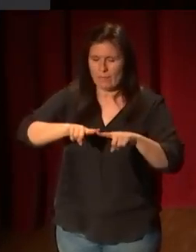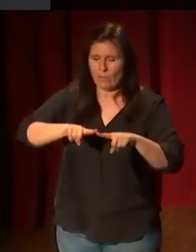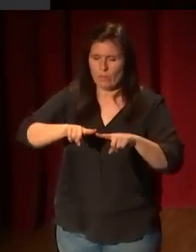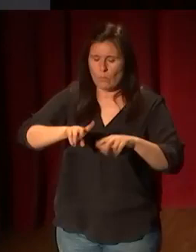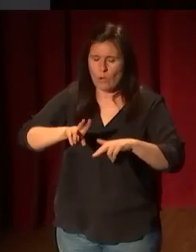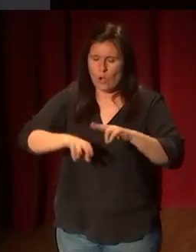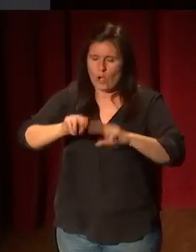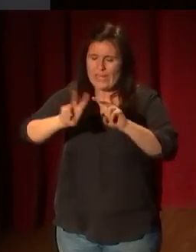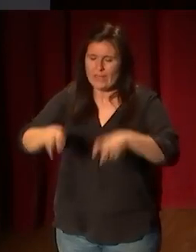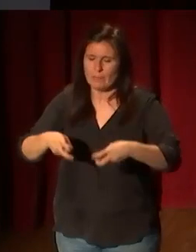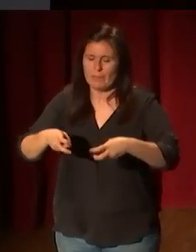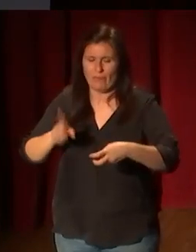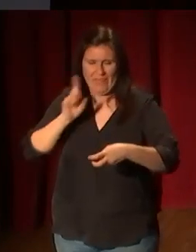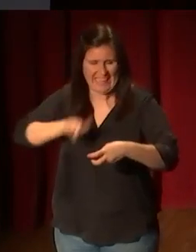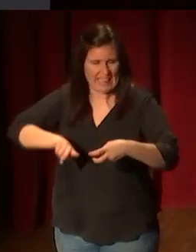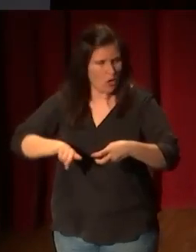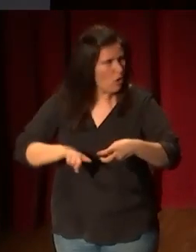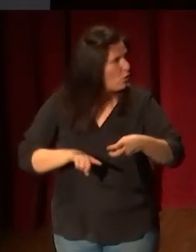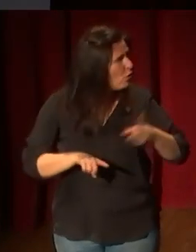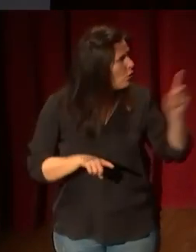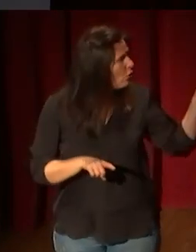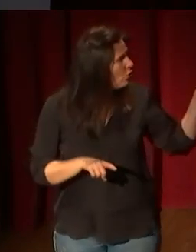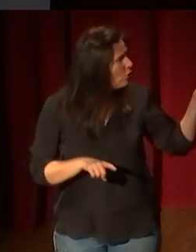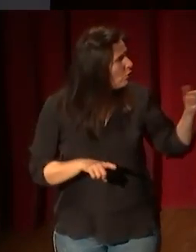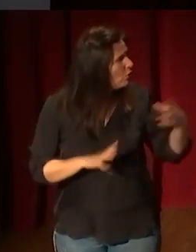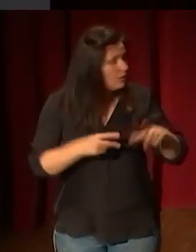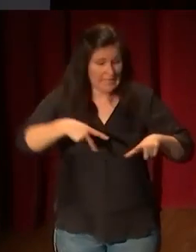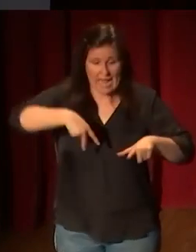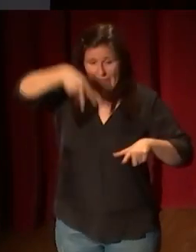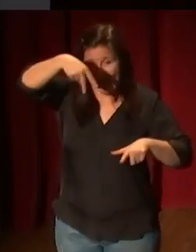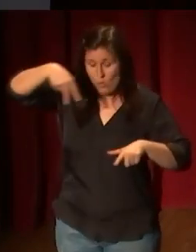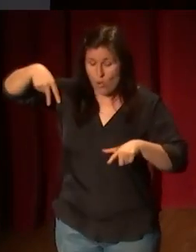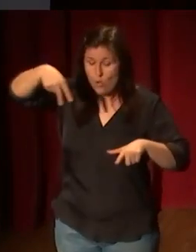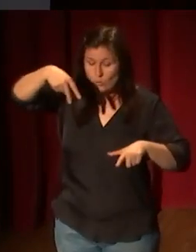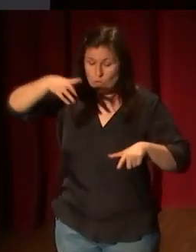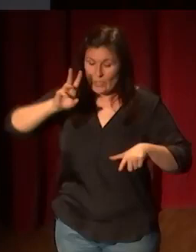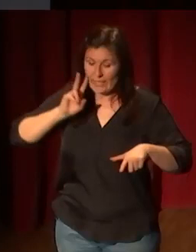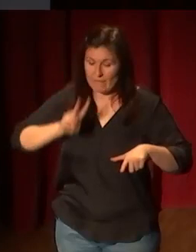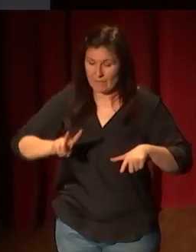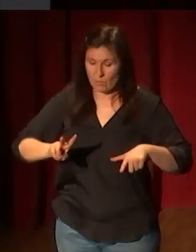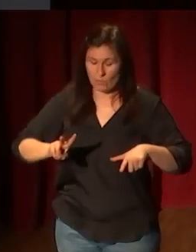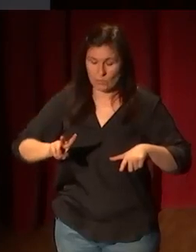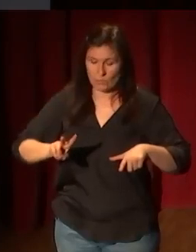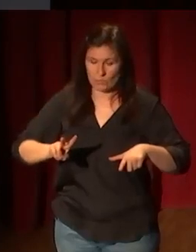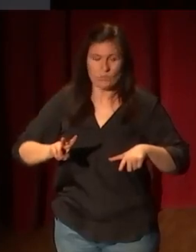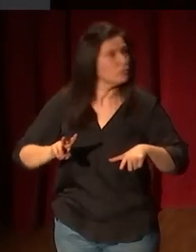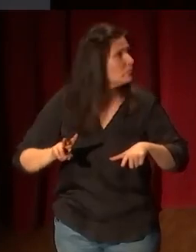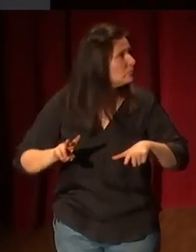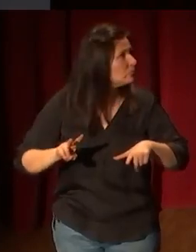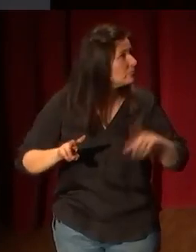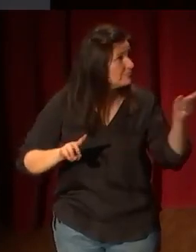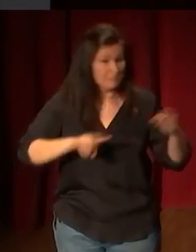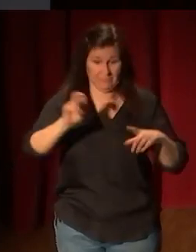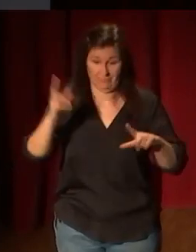reconstruida mediante unos alzados que nos permiten contemplar en esta otra